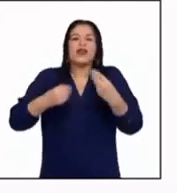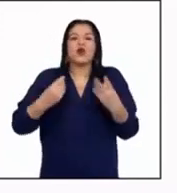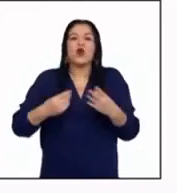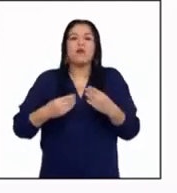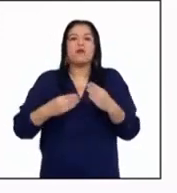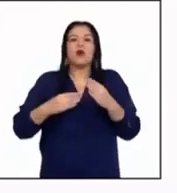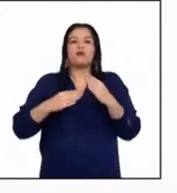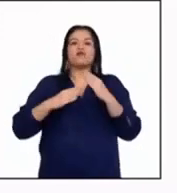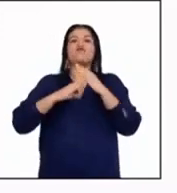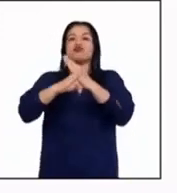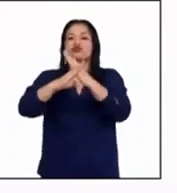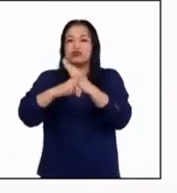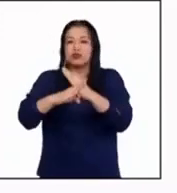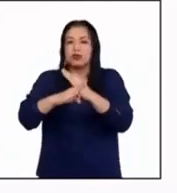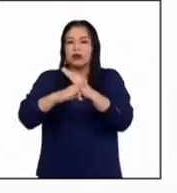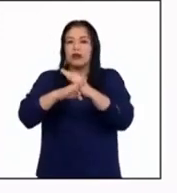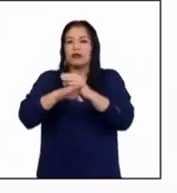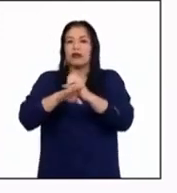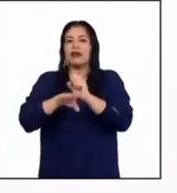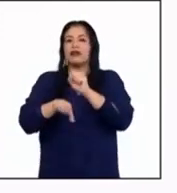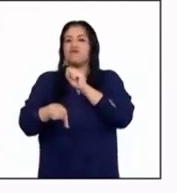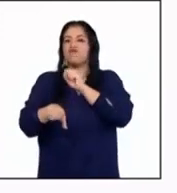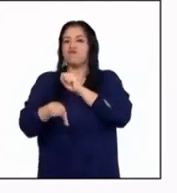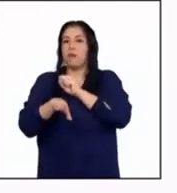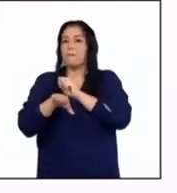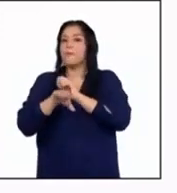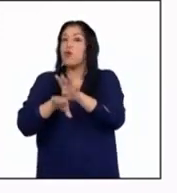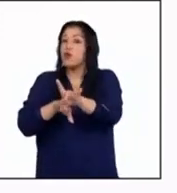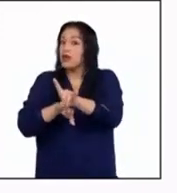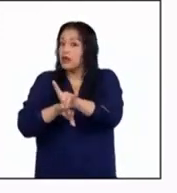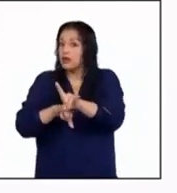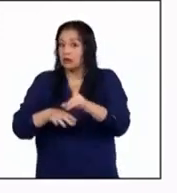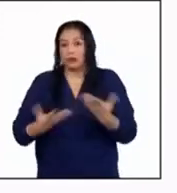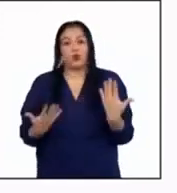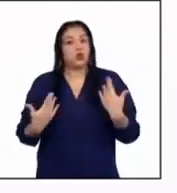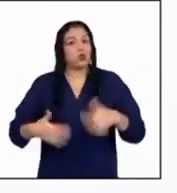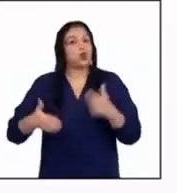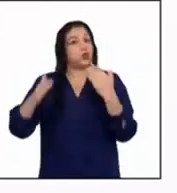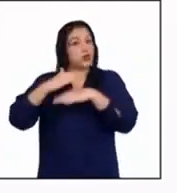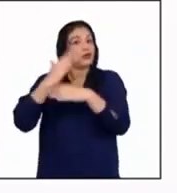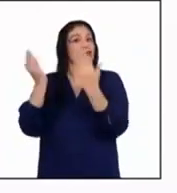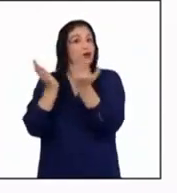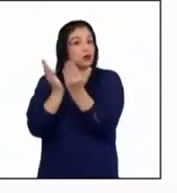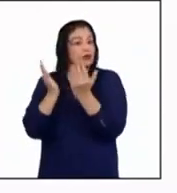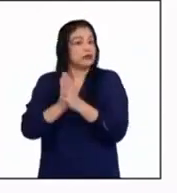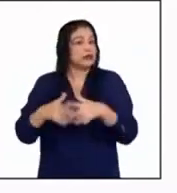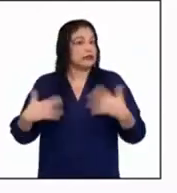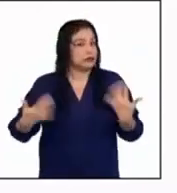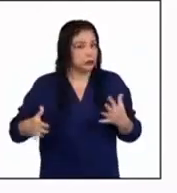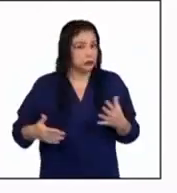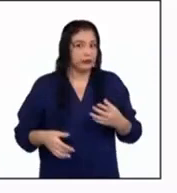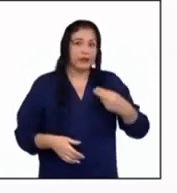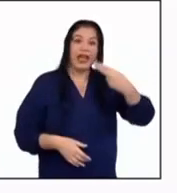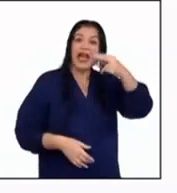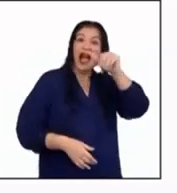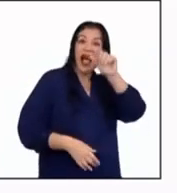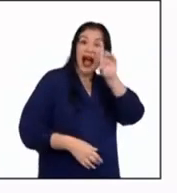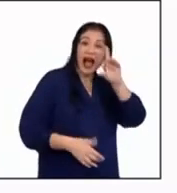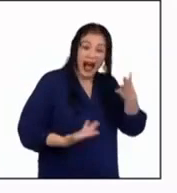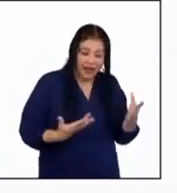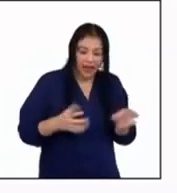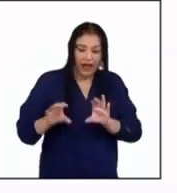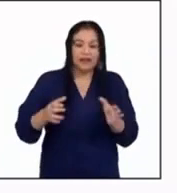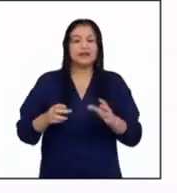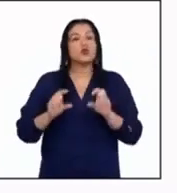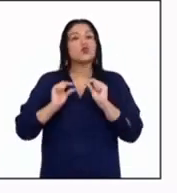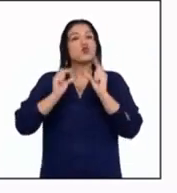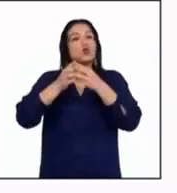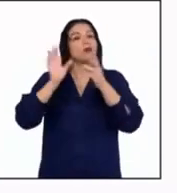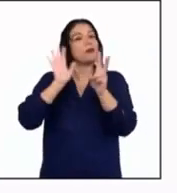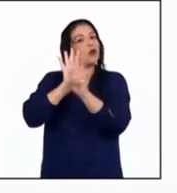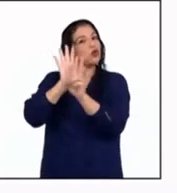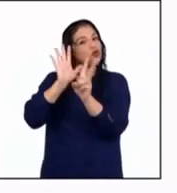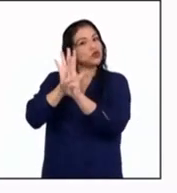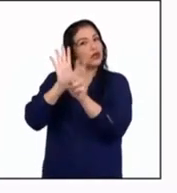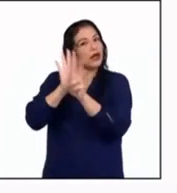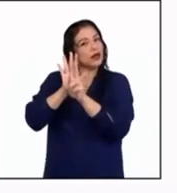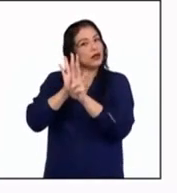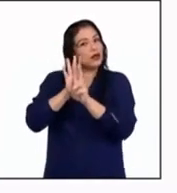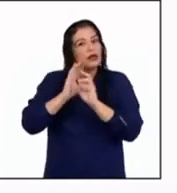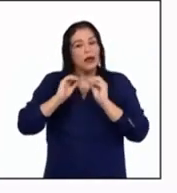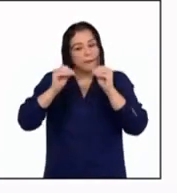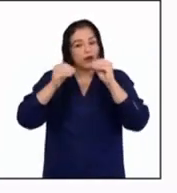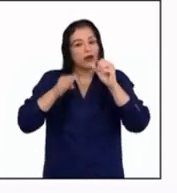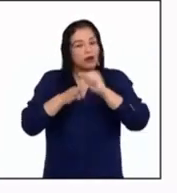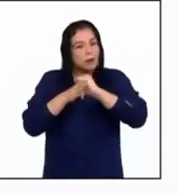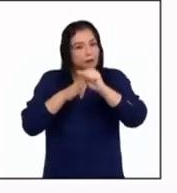que lamentablemente sucede tan a menudo en nuestras escuelas. Ada lidera un grupo de voluntarios con los cuales implementan un proyecto